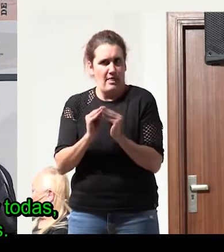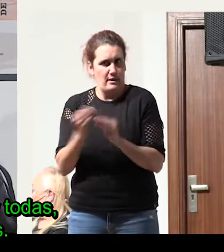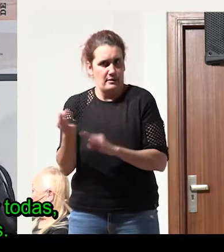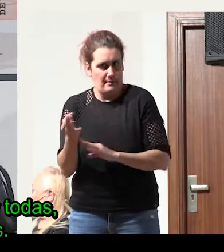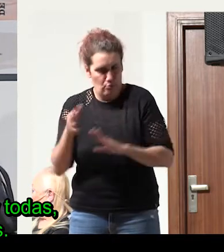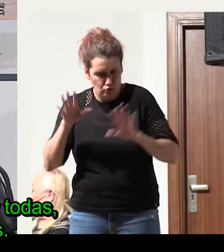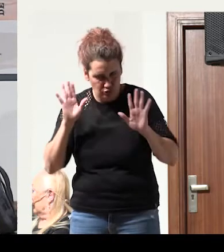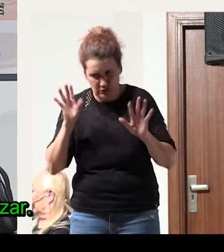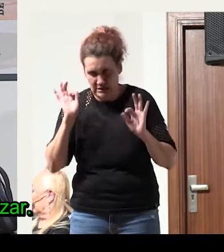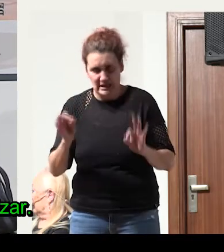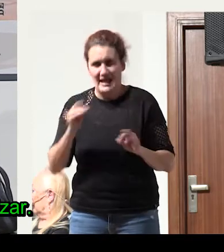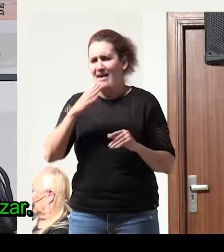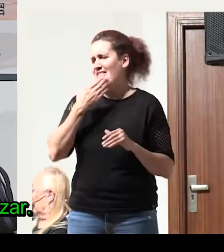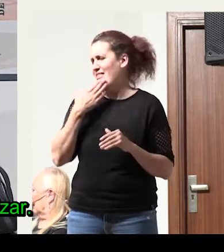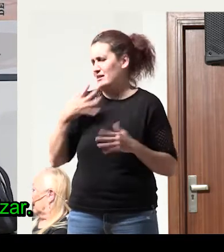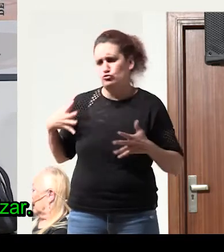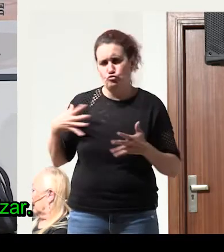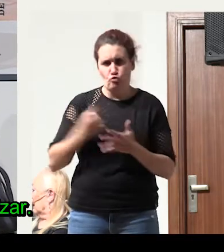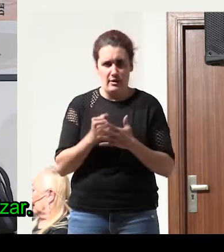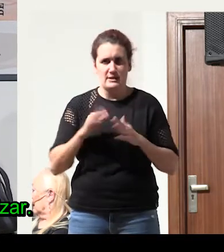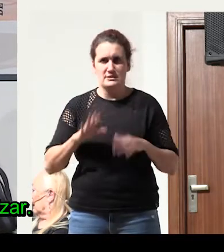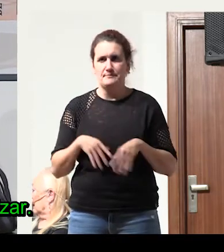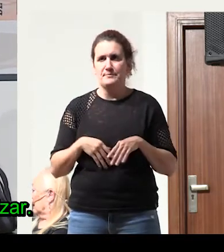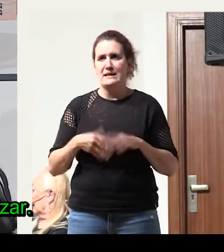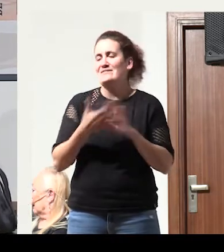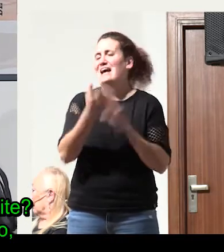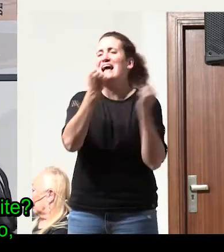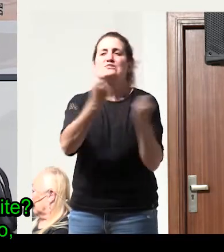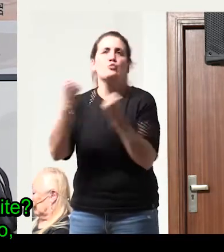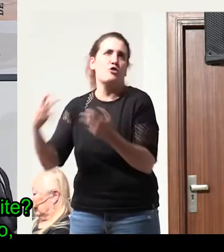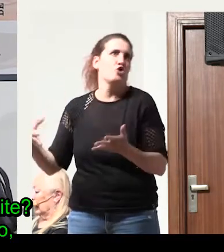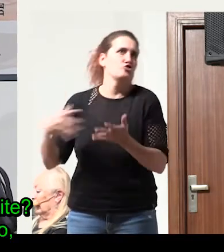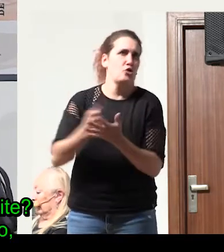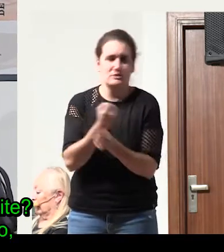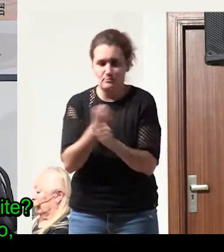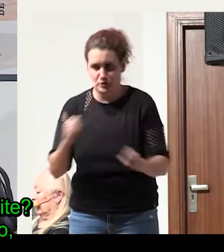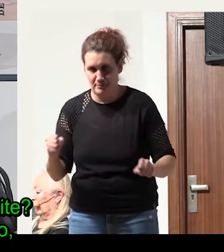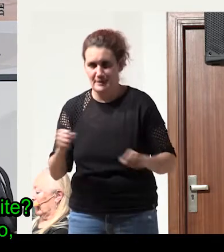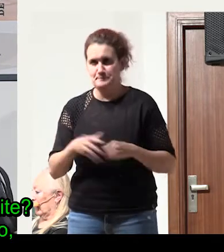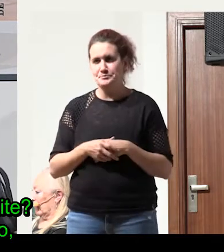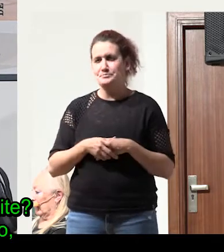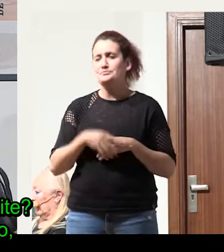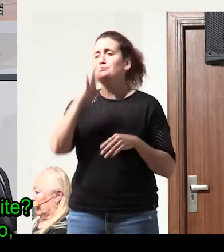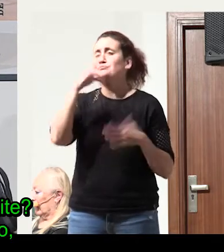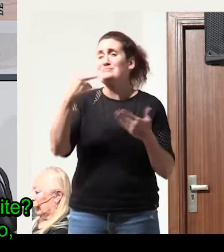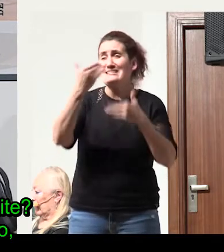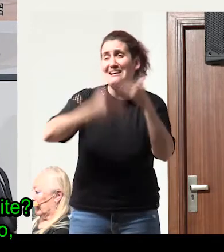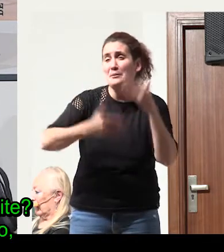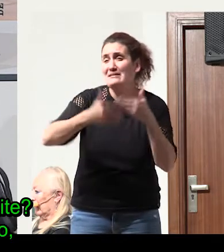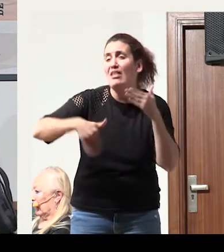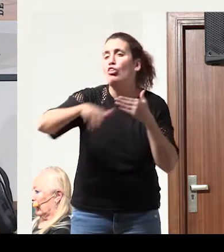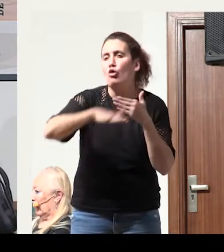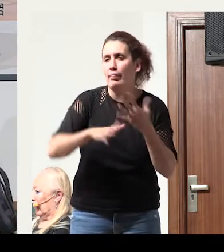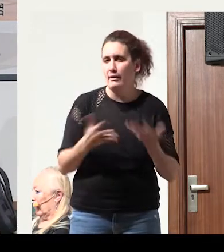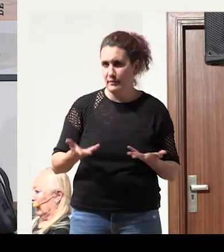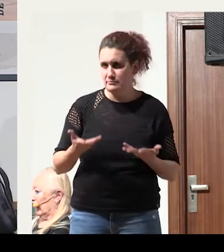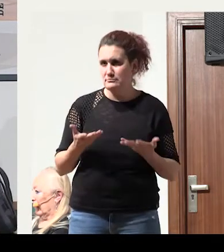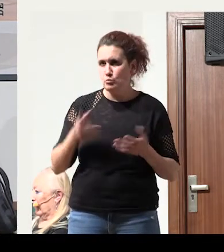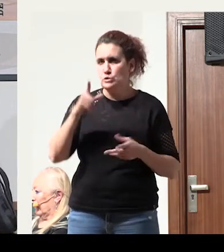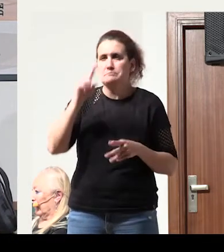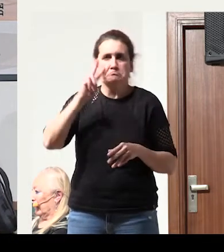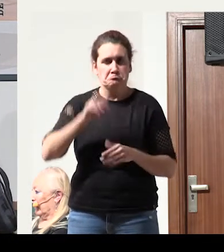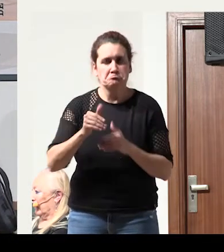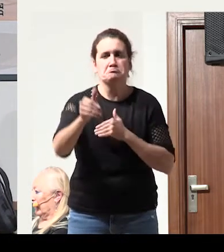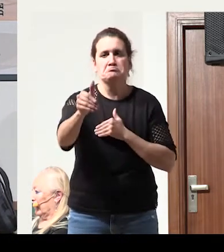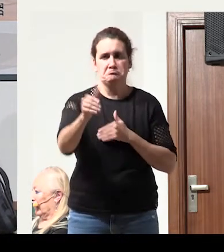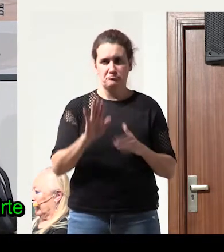las edades además, todo no se puede institucionalizar, ¿no? No, claro. Entonces, ¿dónde pones el límite? Bueno, pues tendremos que ir viendo, pero desde luego lo que está claro